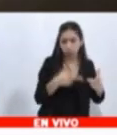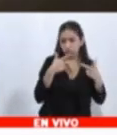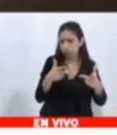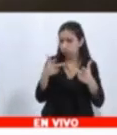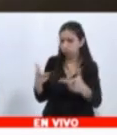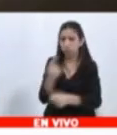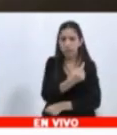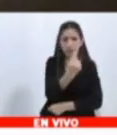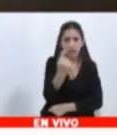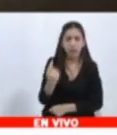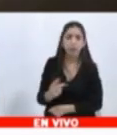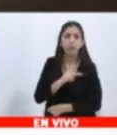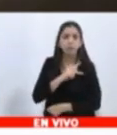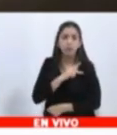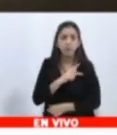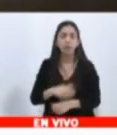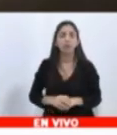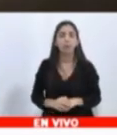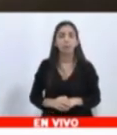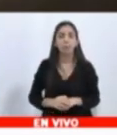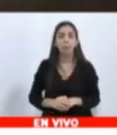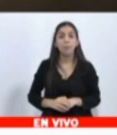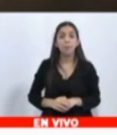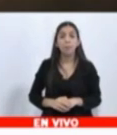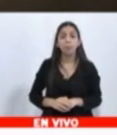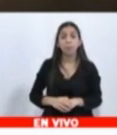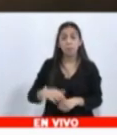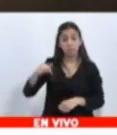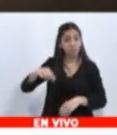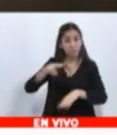y les he dicho a todos de que